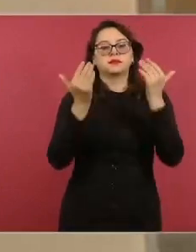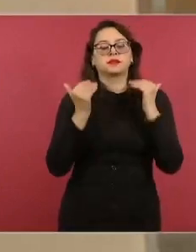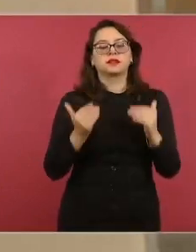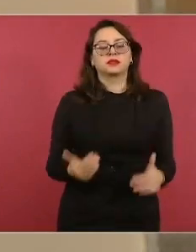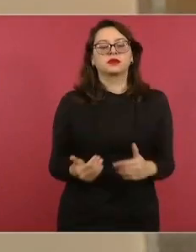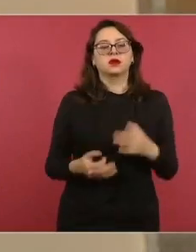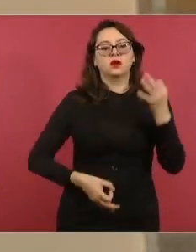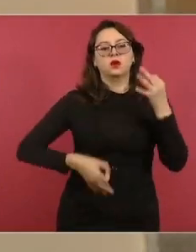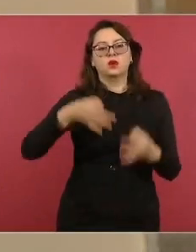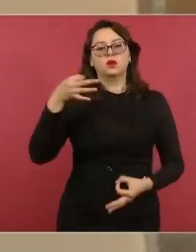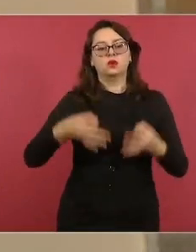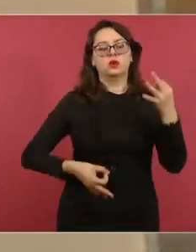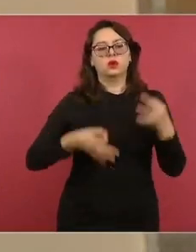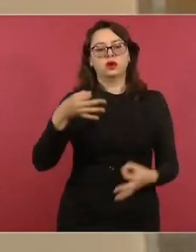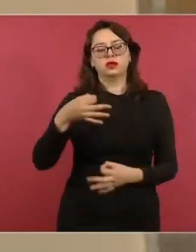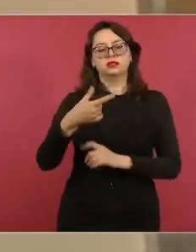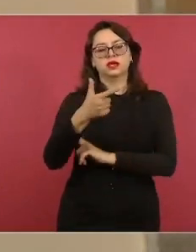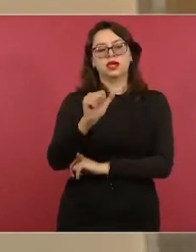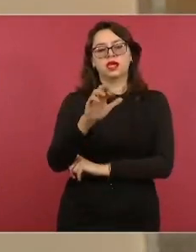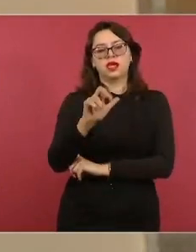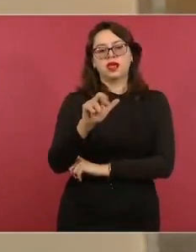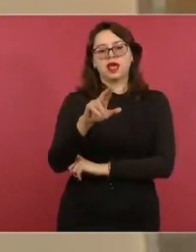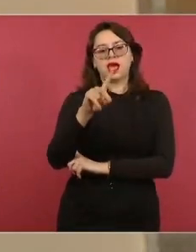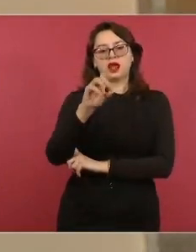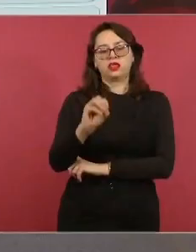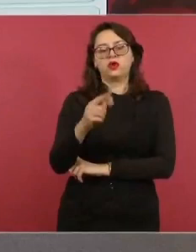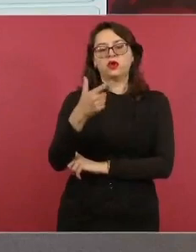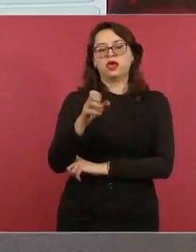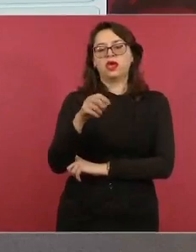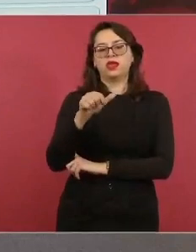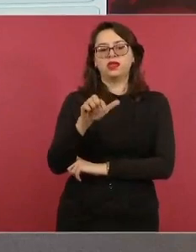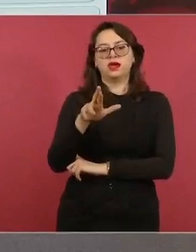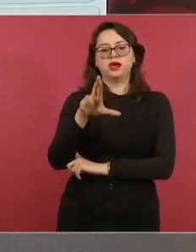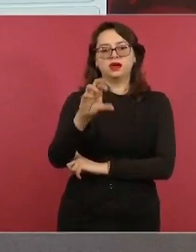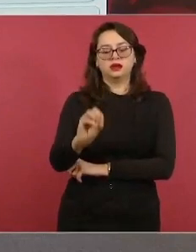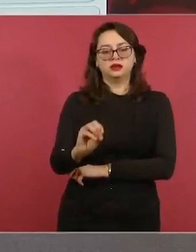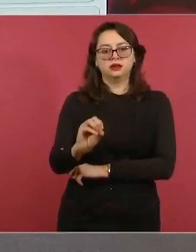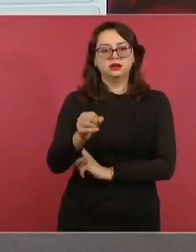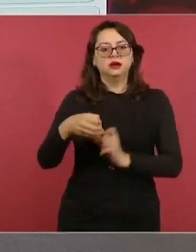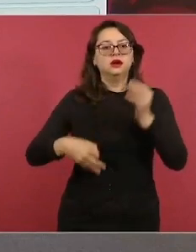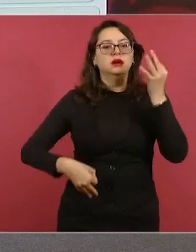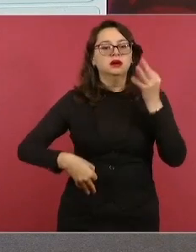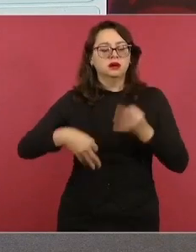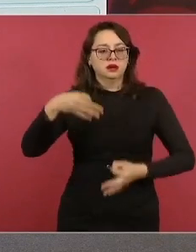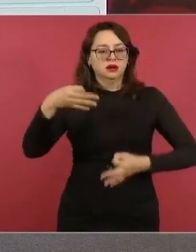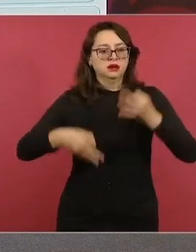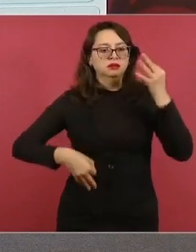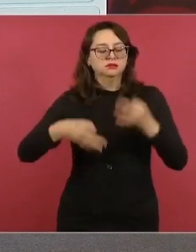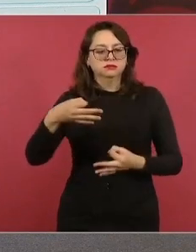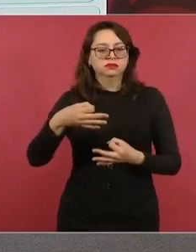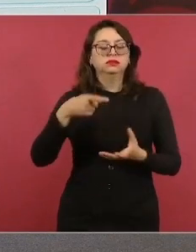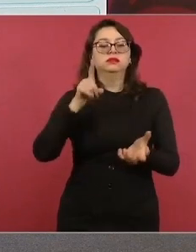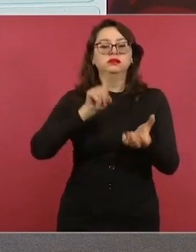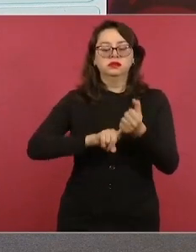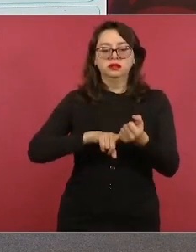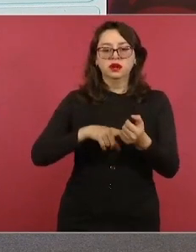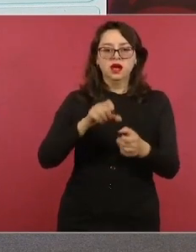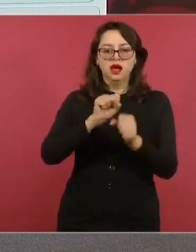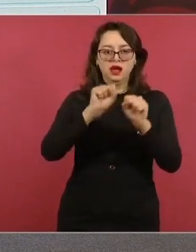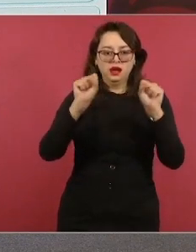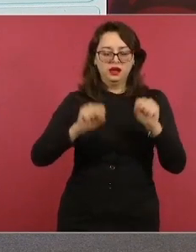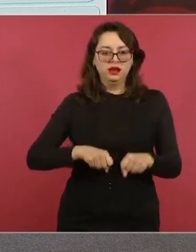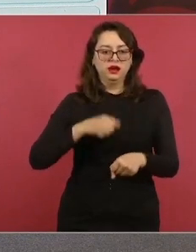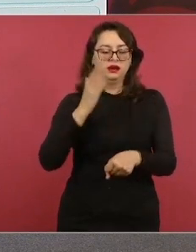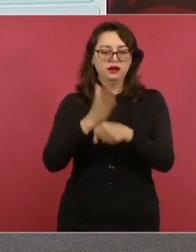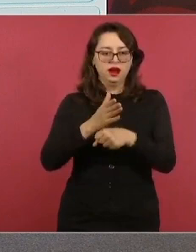Gerardo Genaro Alarcón López juez de distrito especializado en el sistema penal acusatorio del Centro de Justicia